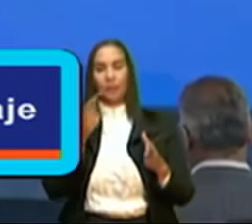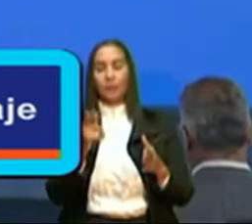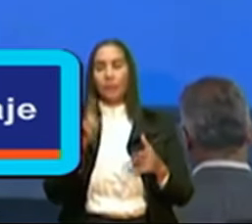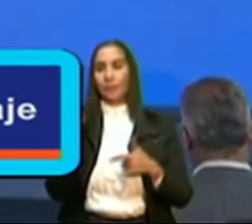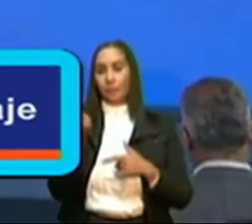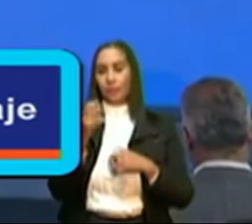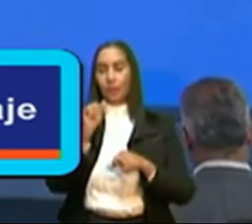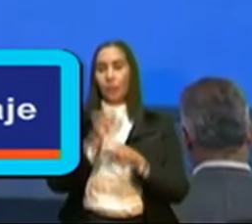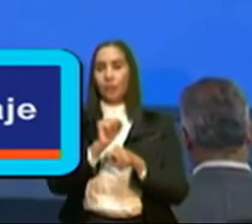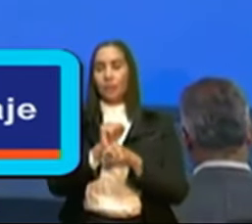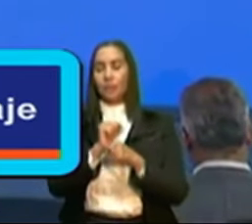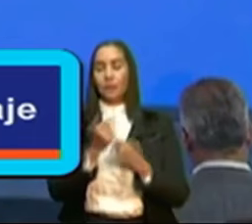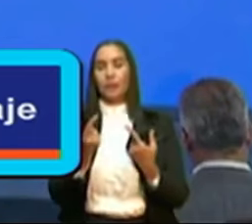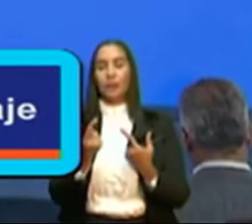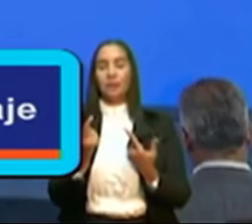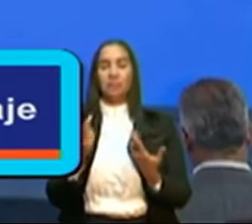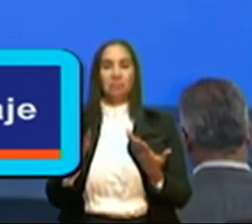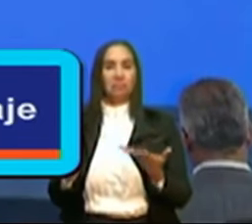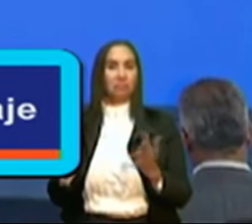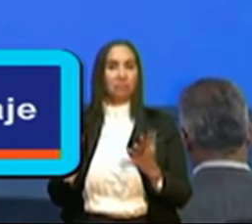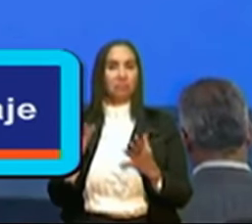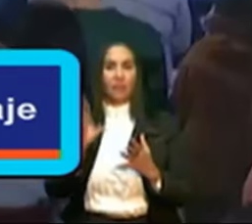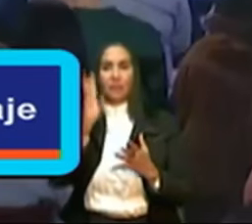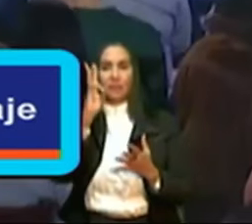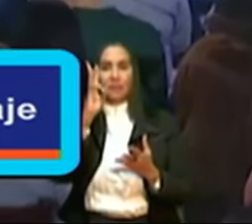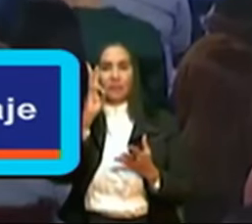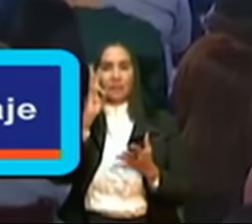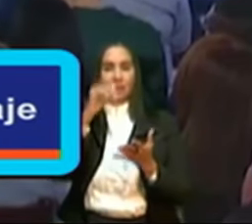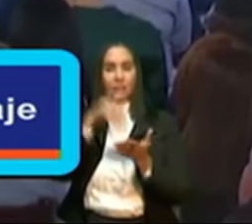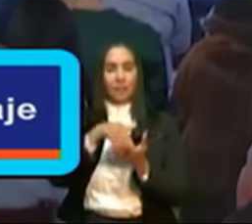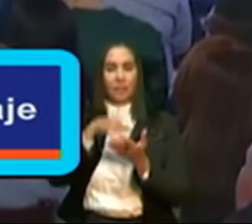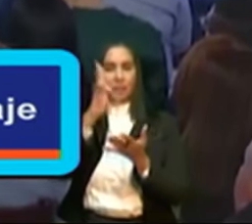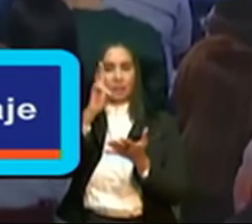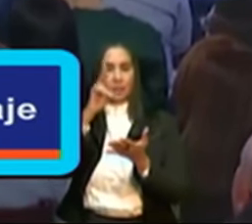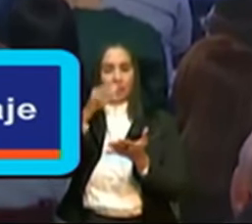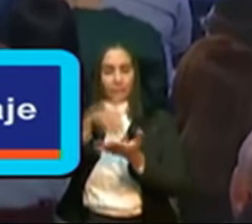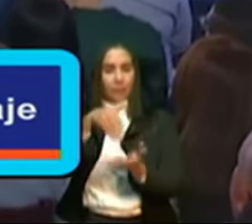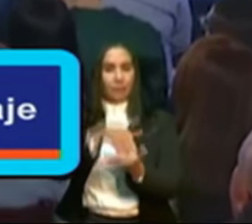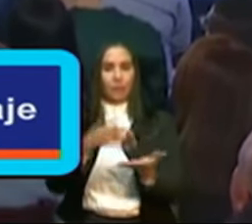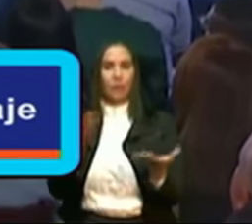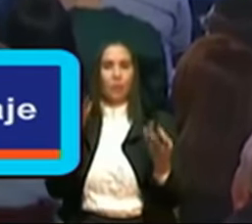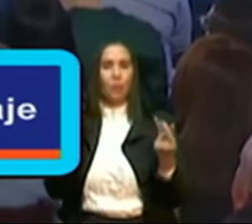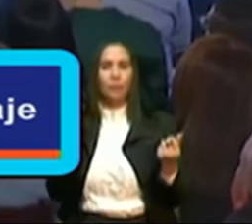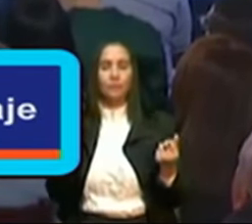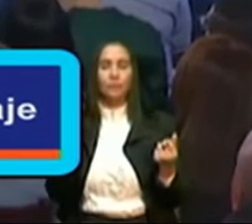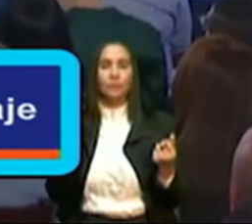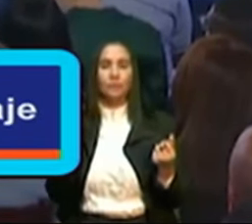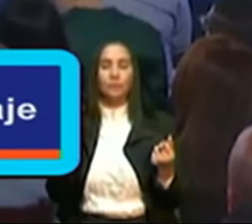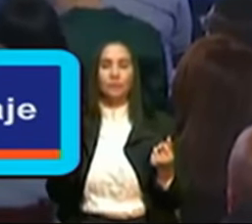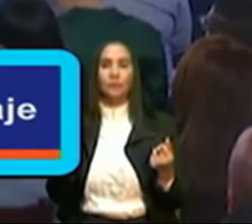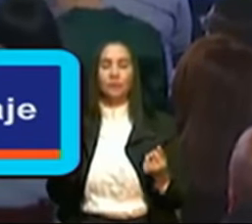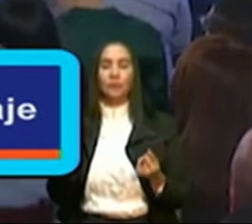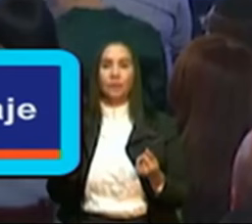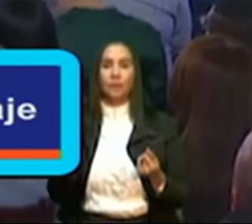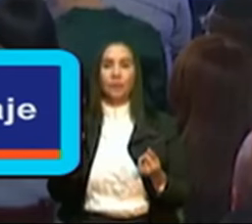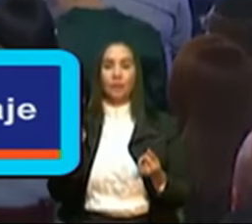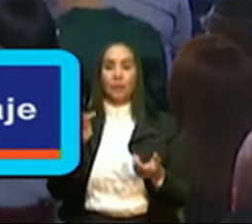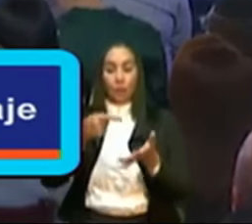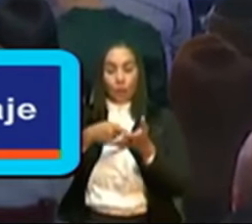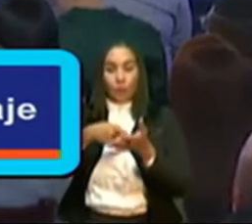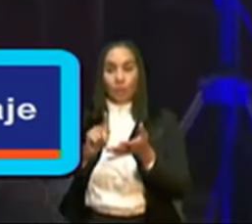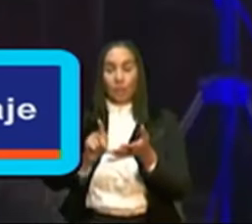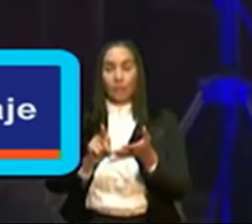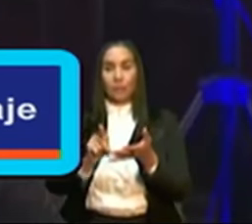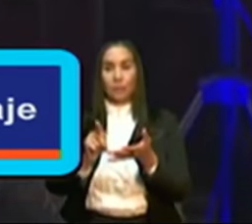primero la obra iba a ser de, no sé, 6 mil, 7 mil millones, ¿verdad, Mario? ¿Cuánto era la obra original? El contrato original